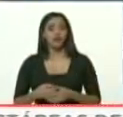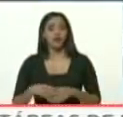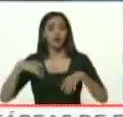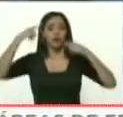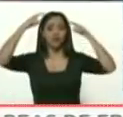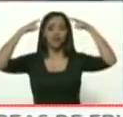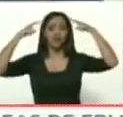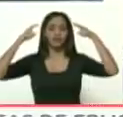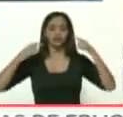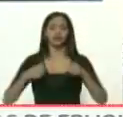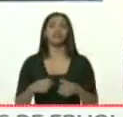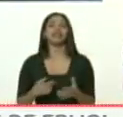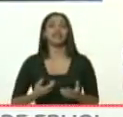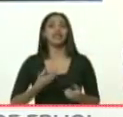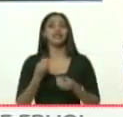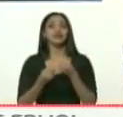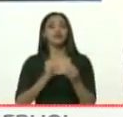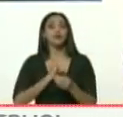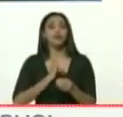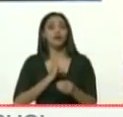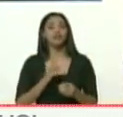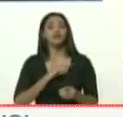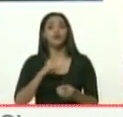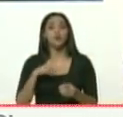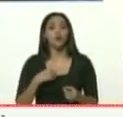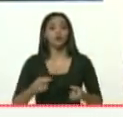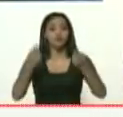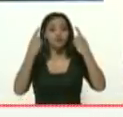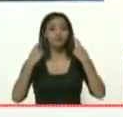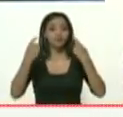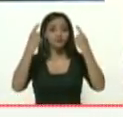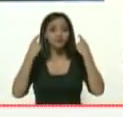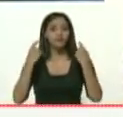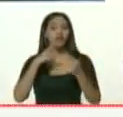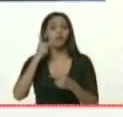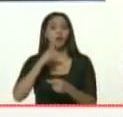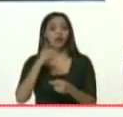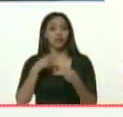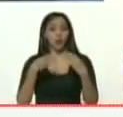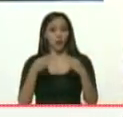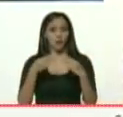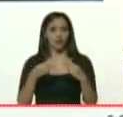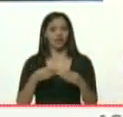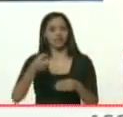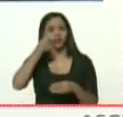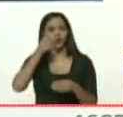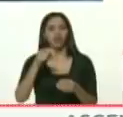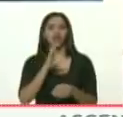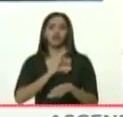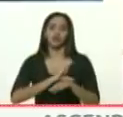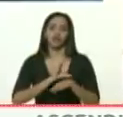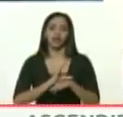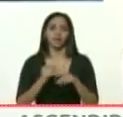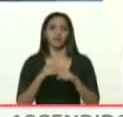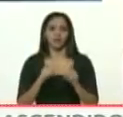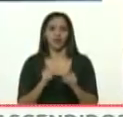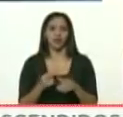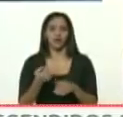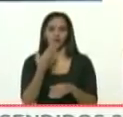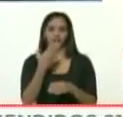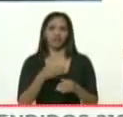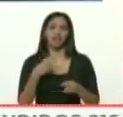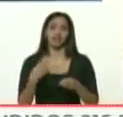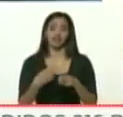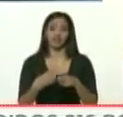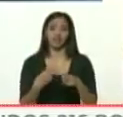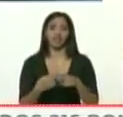Frías, y que forma parte de nuestra doctrina, ¿no?, y de las políticas públicas en materia de seguridad ciudadana. Pero ante las nuevas amenazas